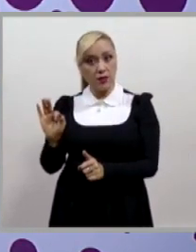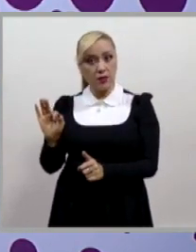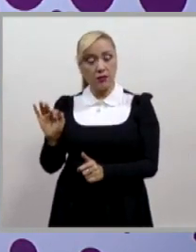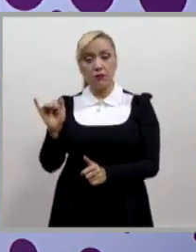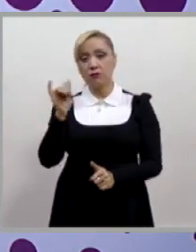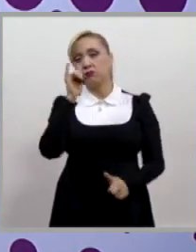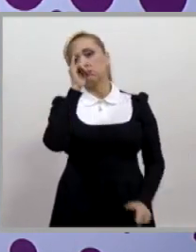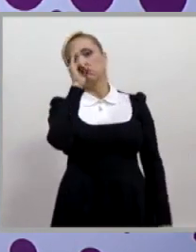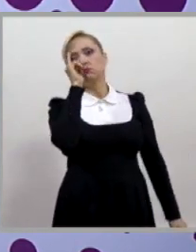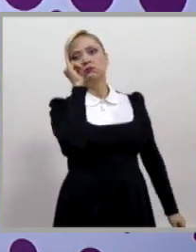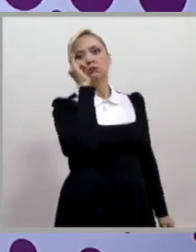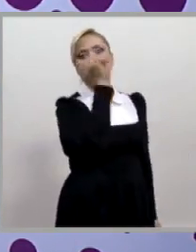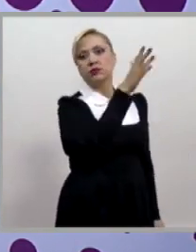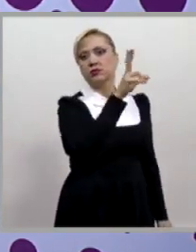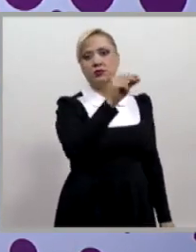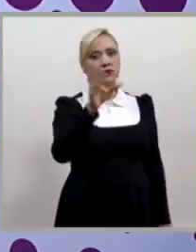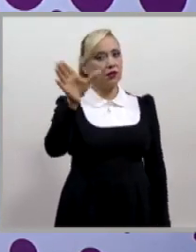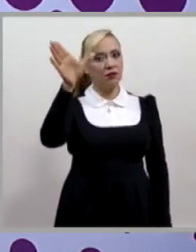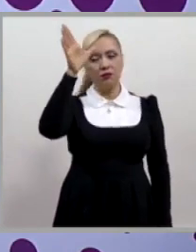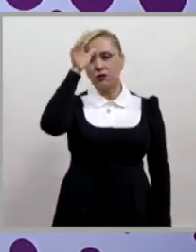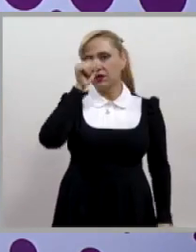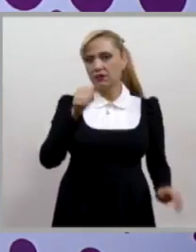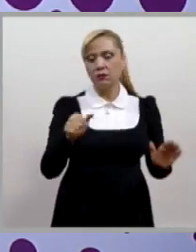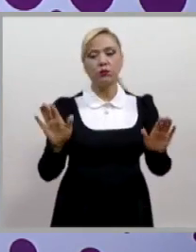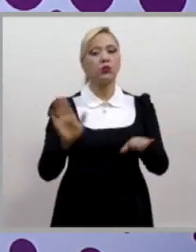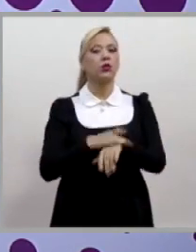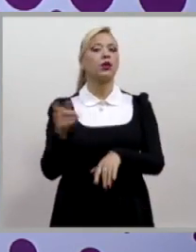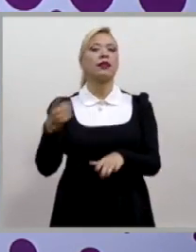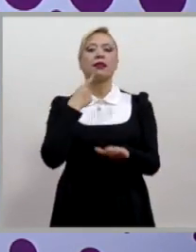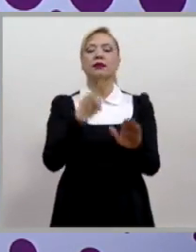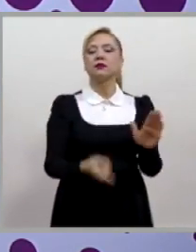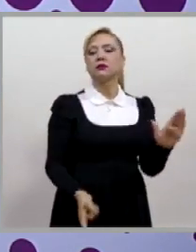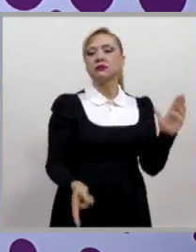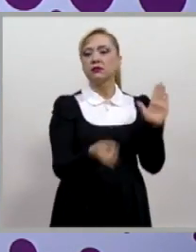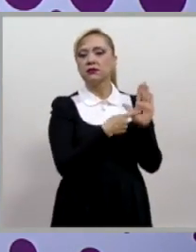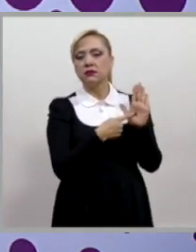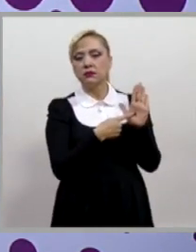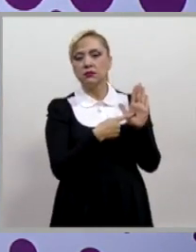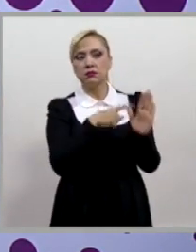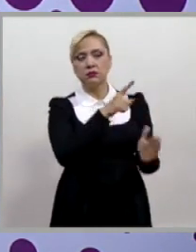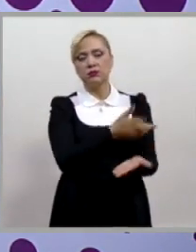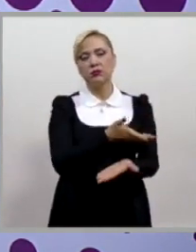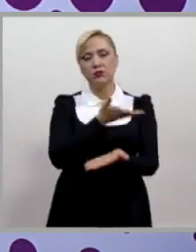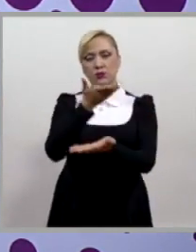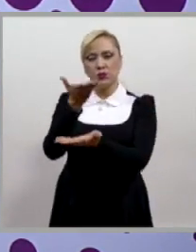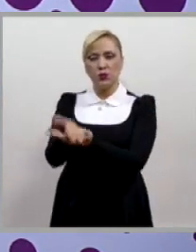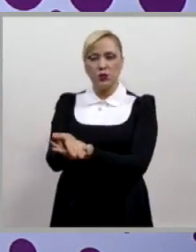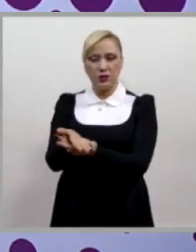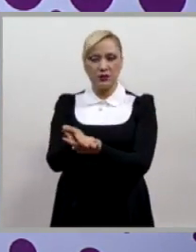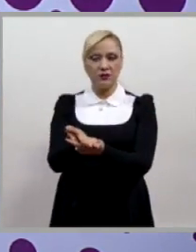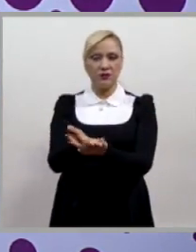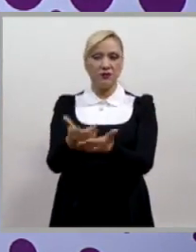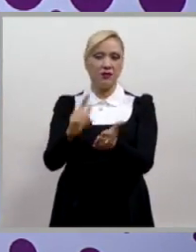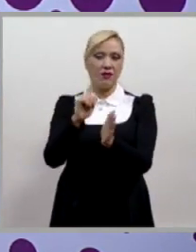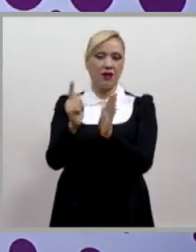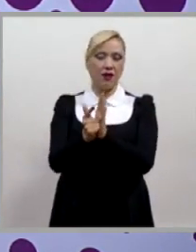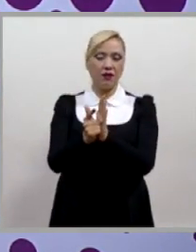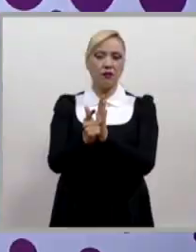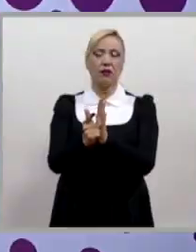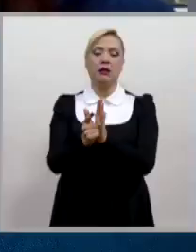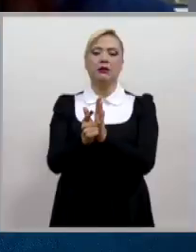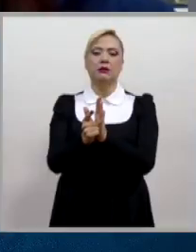la LIE porque señalan que la propuesta de política pública les va a